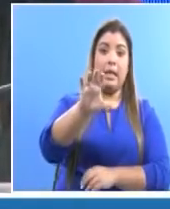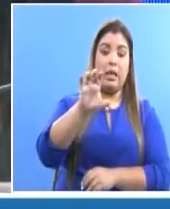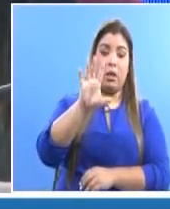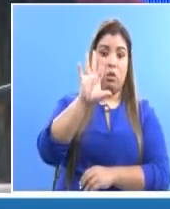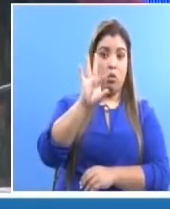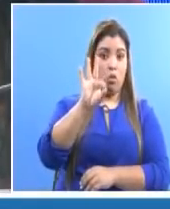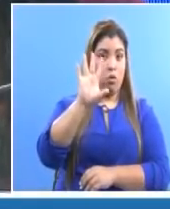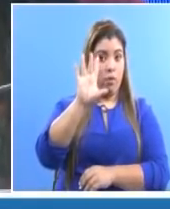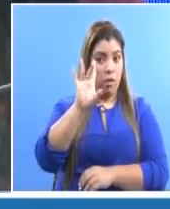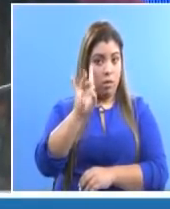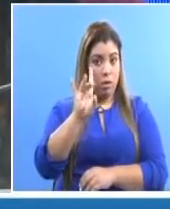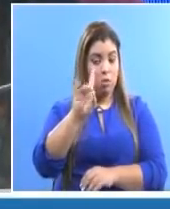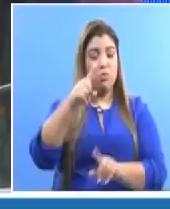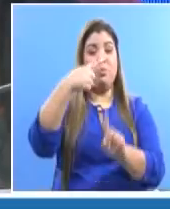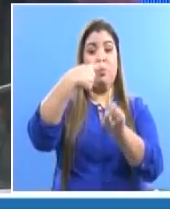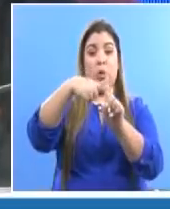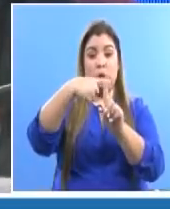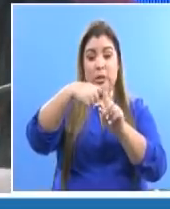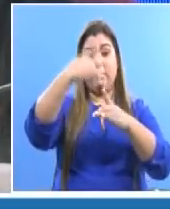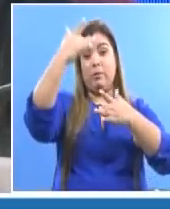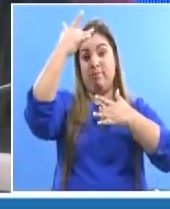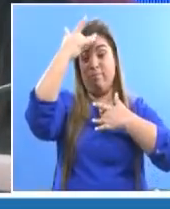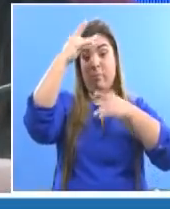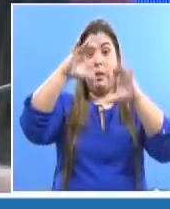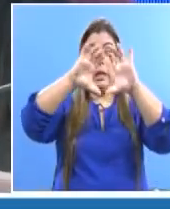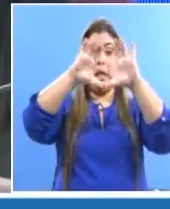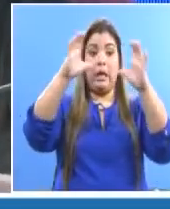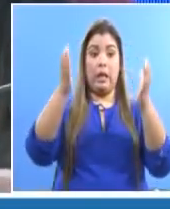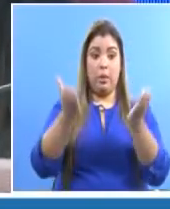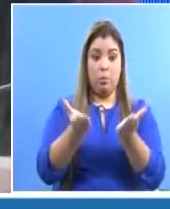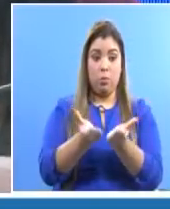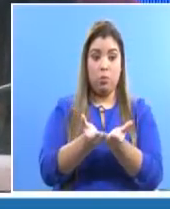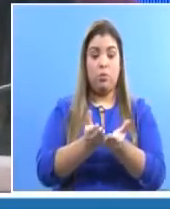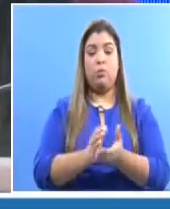7.156.598 casos confirmados a nivel mundial,